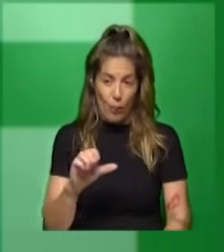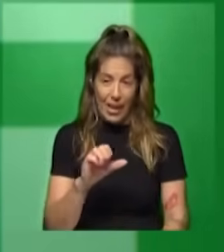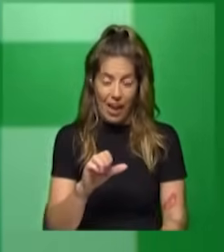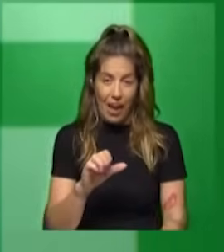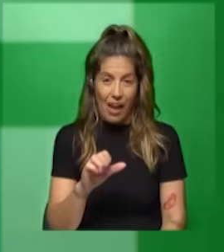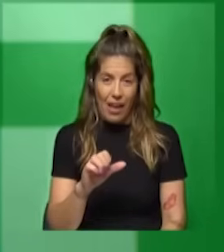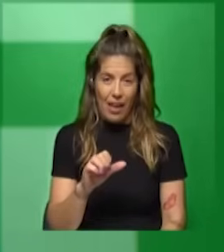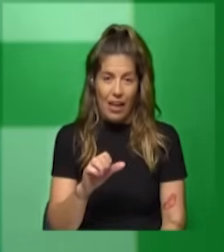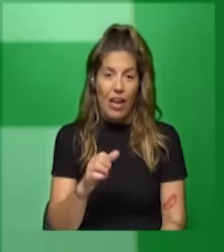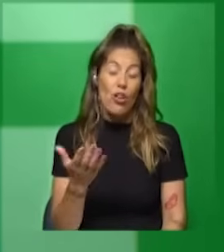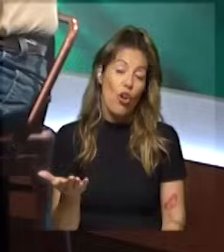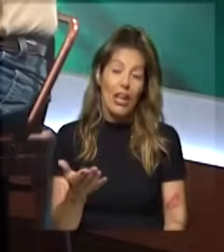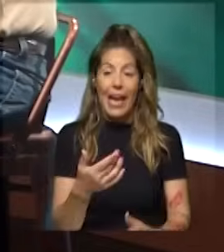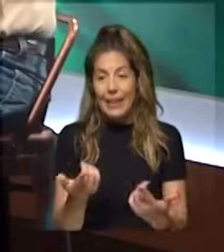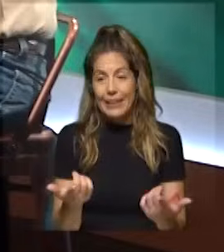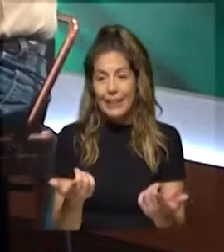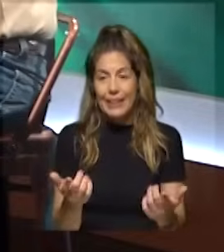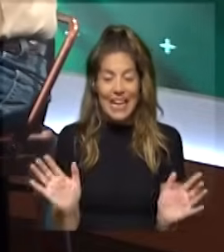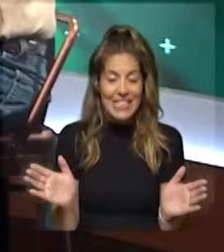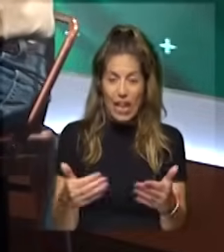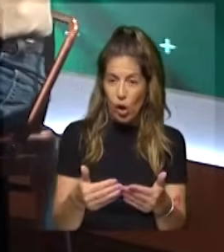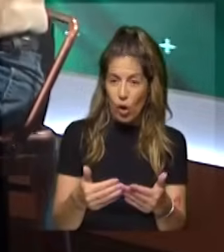cosas, lo que medio encerró